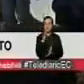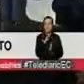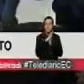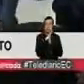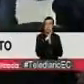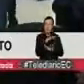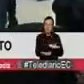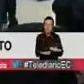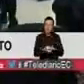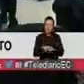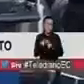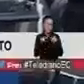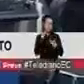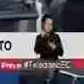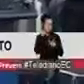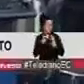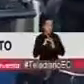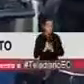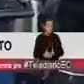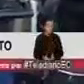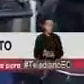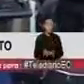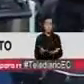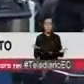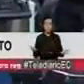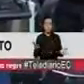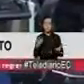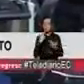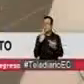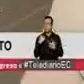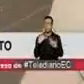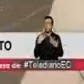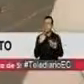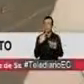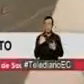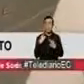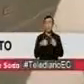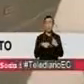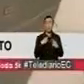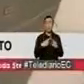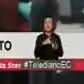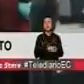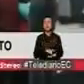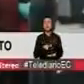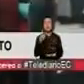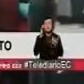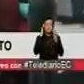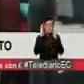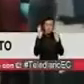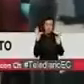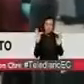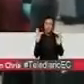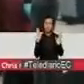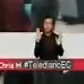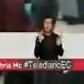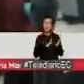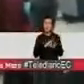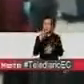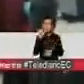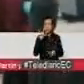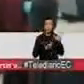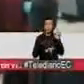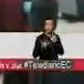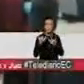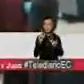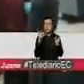el suelo, gente embarazada. Asegura que no tiene una respuesta sobre cuándo partirá de la capital. Y son las líneas aéreas. Y